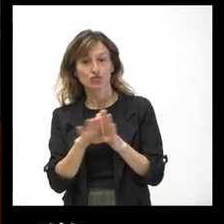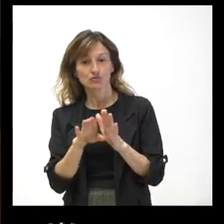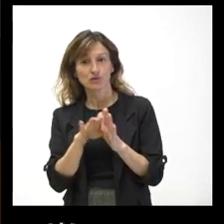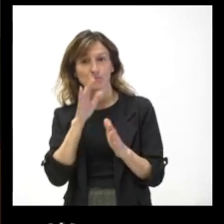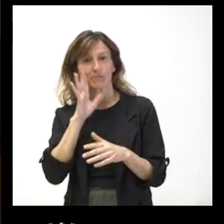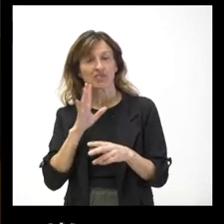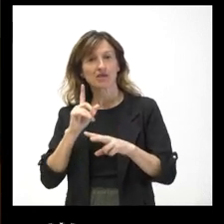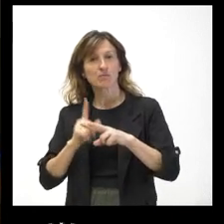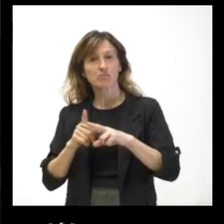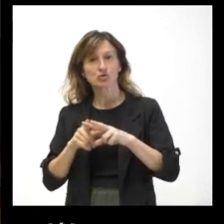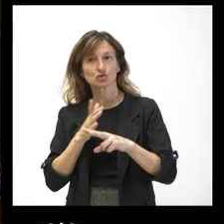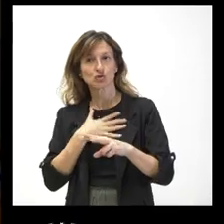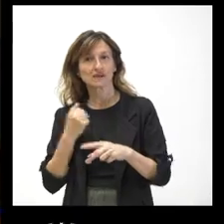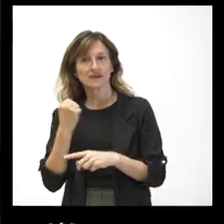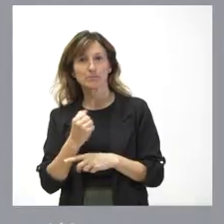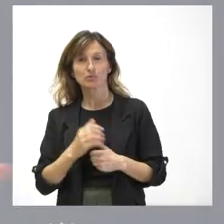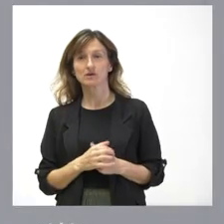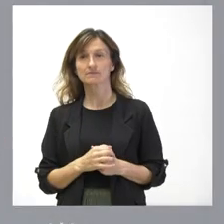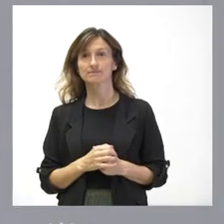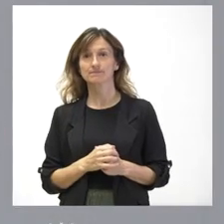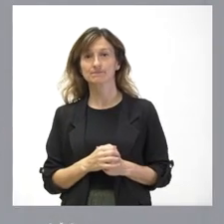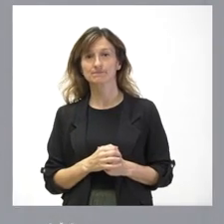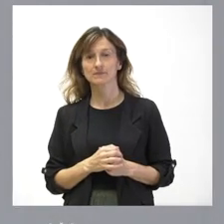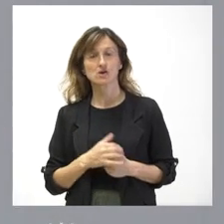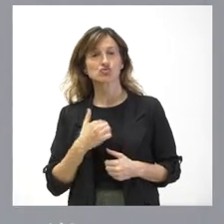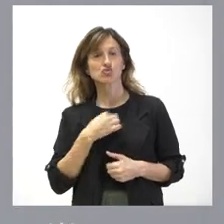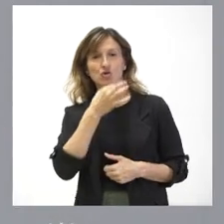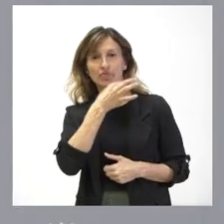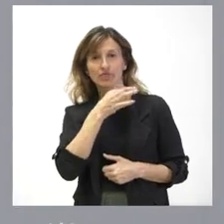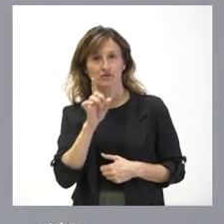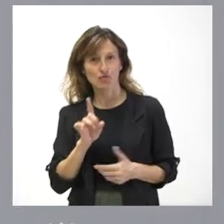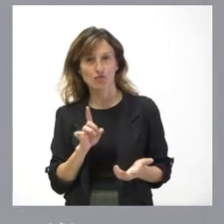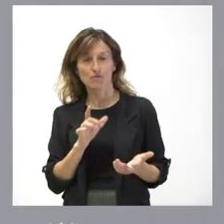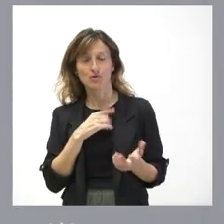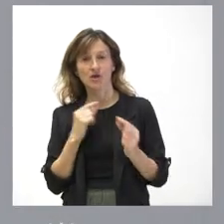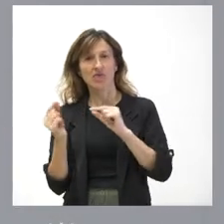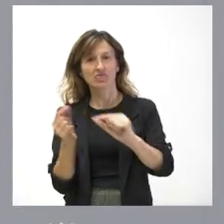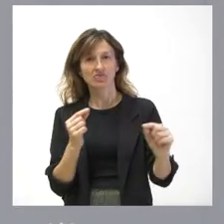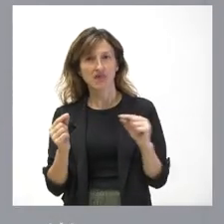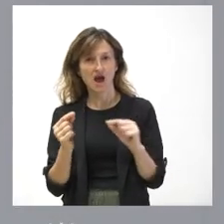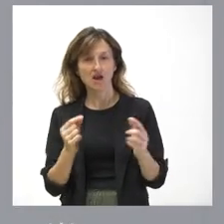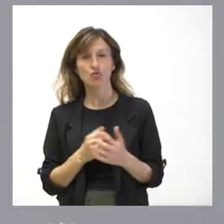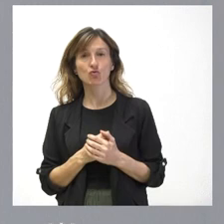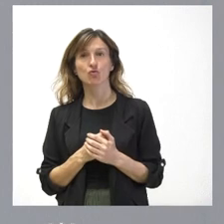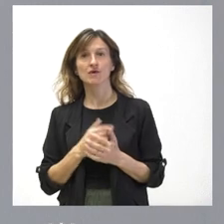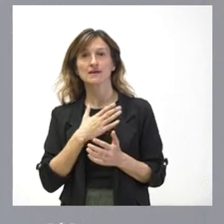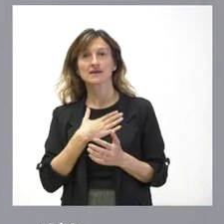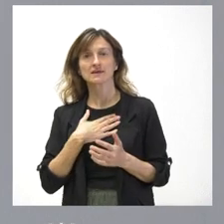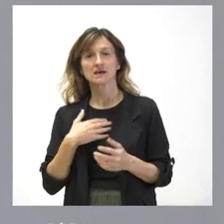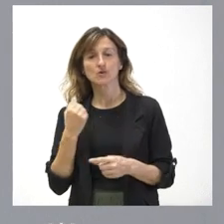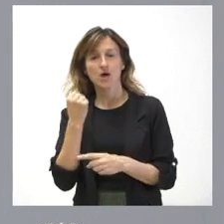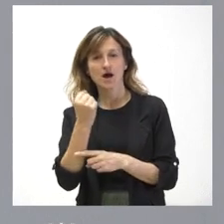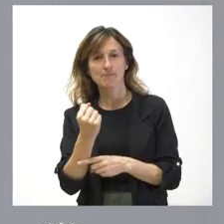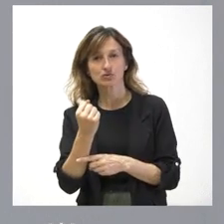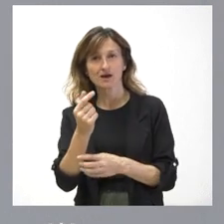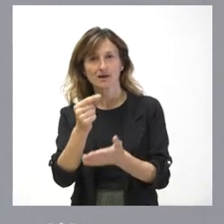parece que no está muy por la labor de apoyar nosotros no vamos a renunciar a nuestra voluntad de diálogo e intentar apoyar un